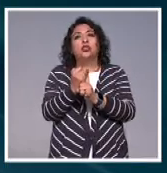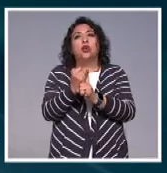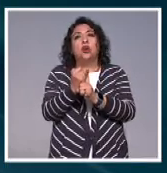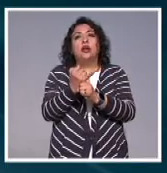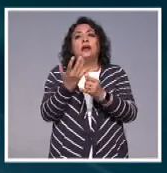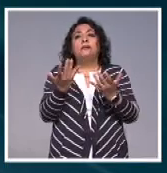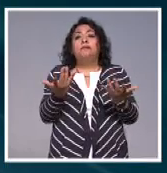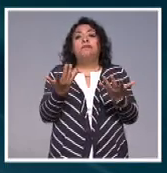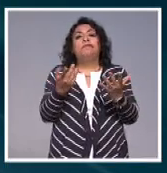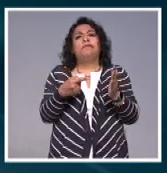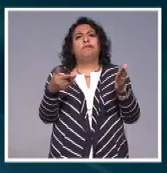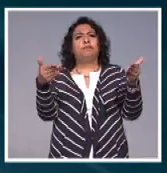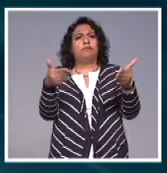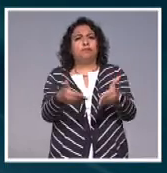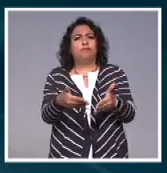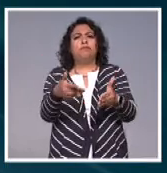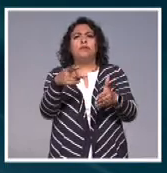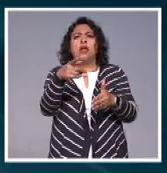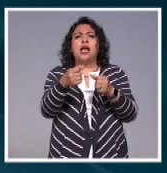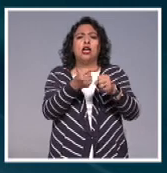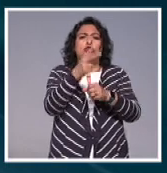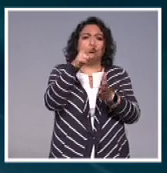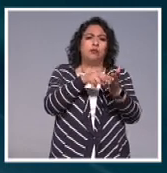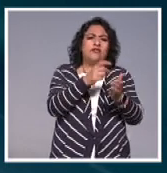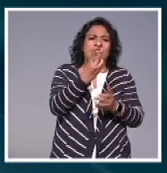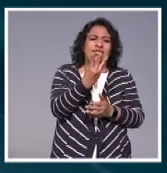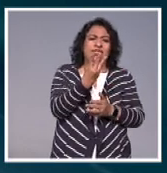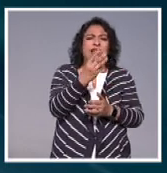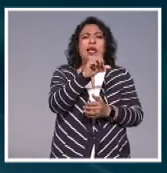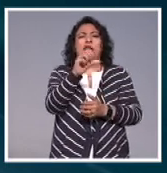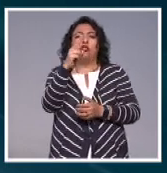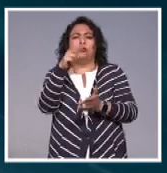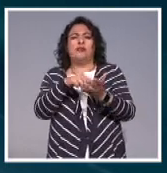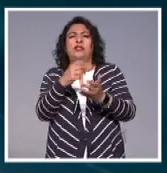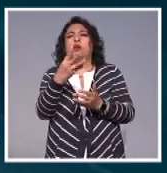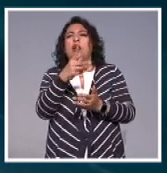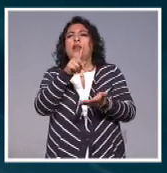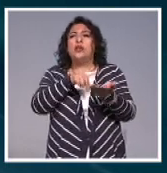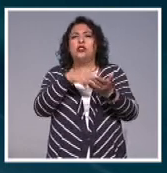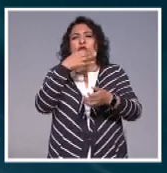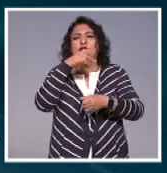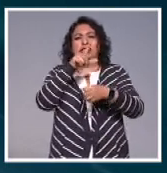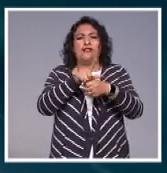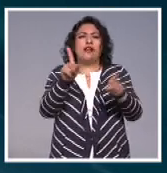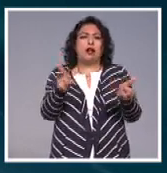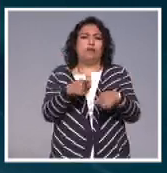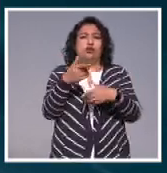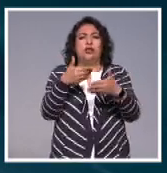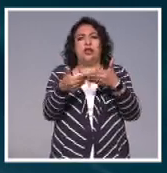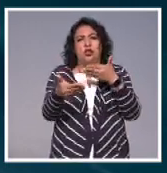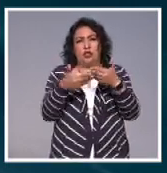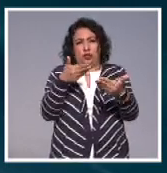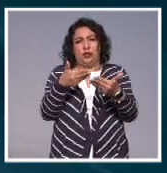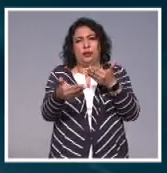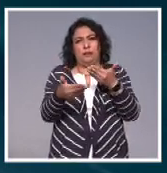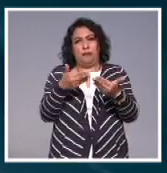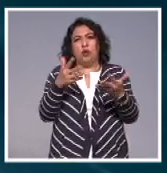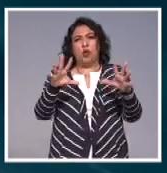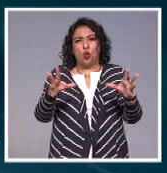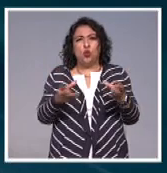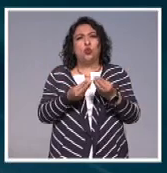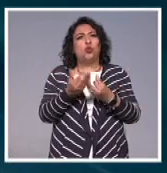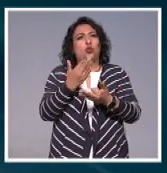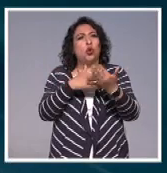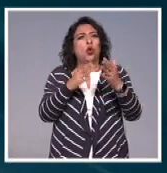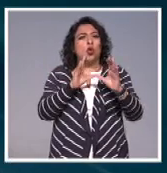va a presentarse entre el 2023 y el 2024 en un festival de música contemporánea, en donde vamos a juntar